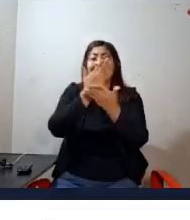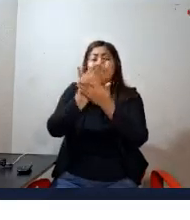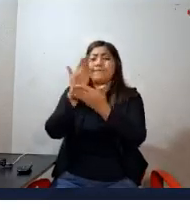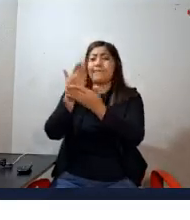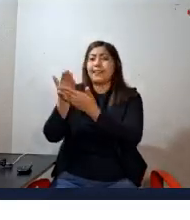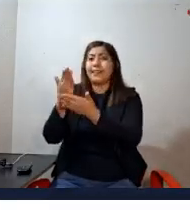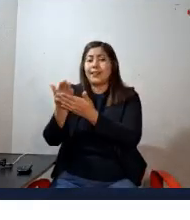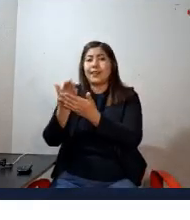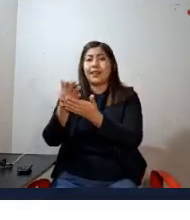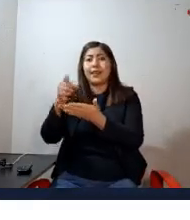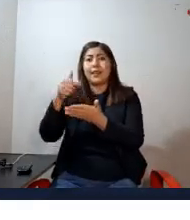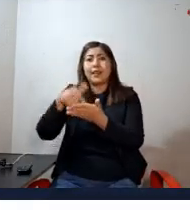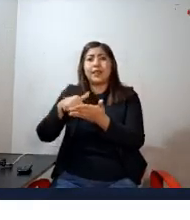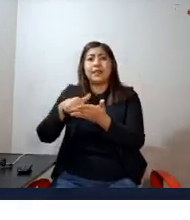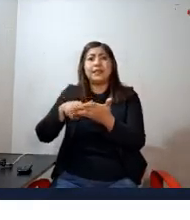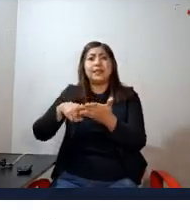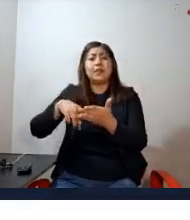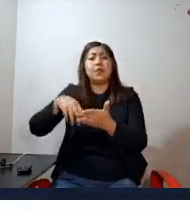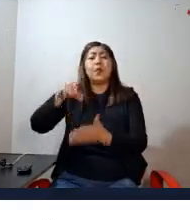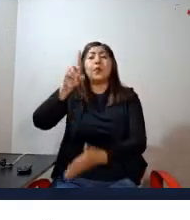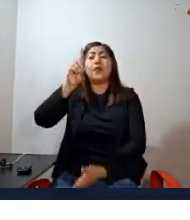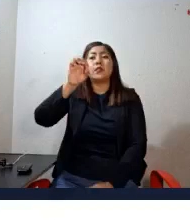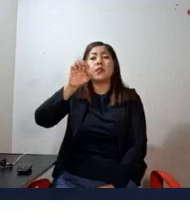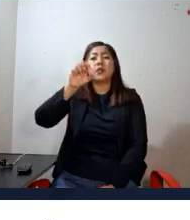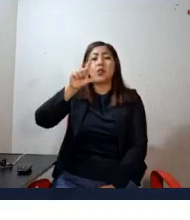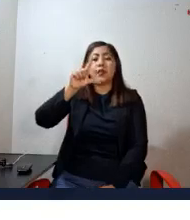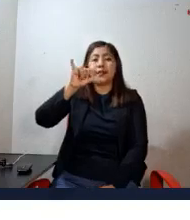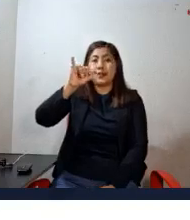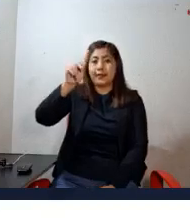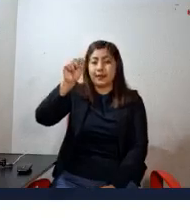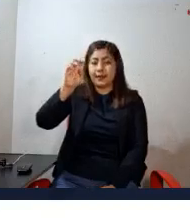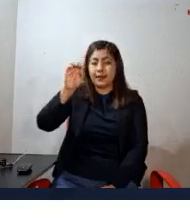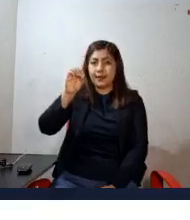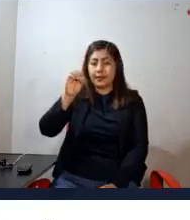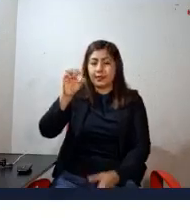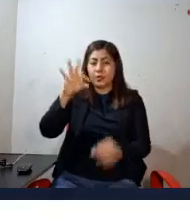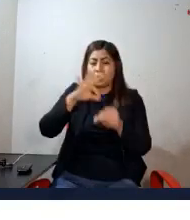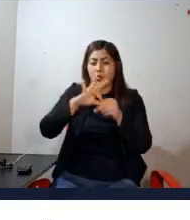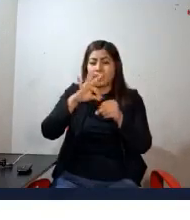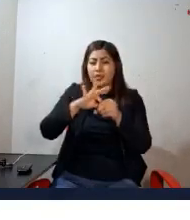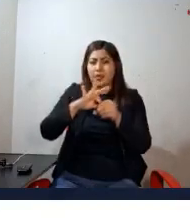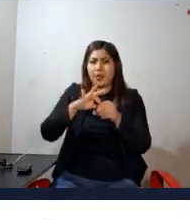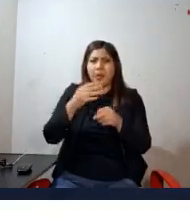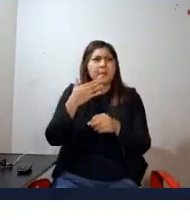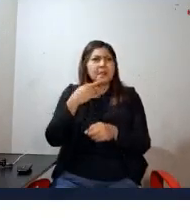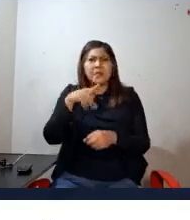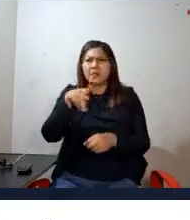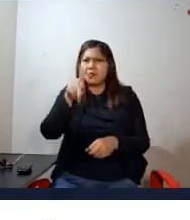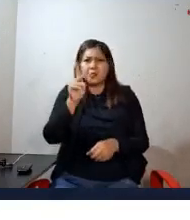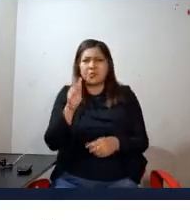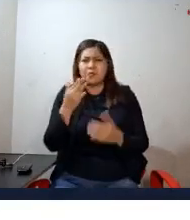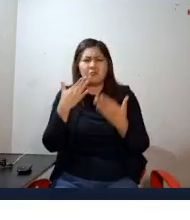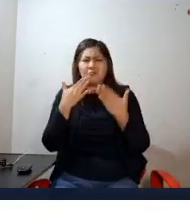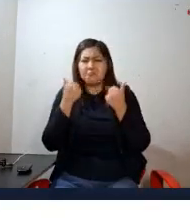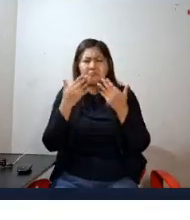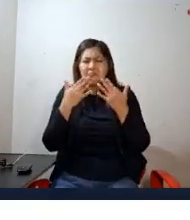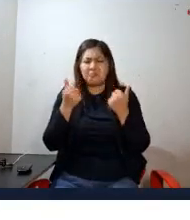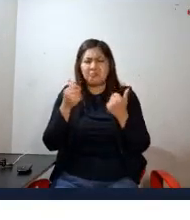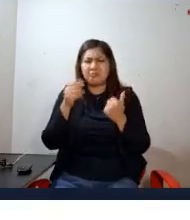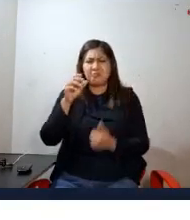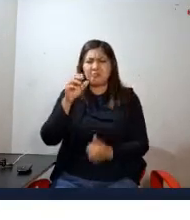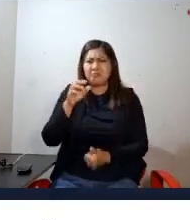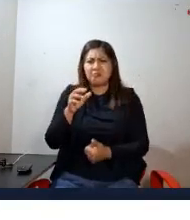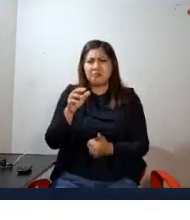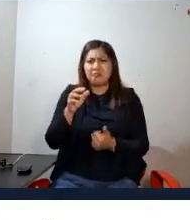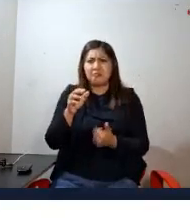Pero no importa el formato en el cual no nos pide uno específico, nada más les pedimos que tenga calidad para que